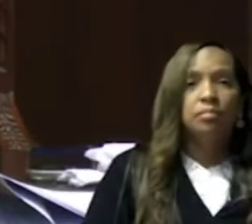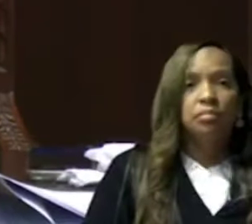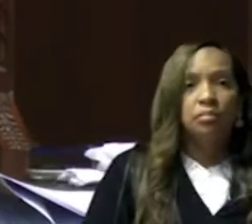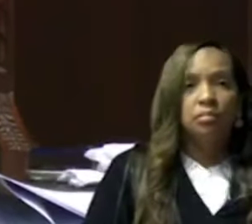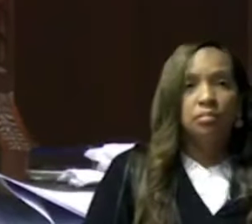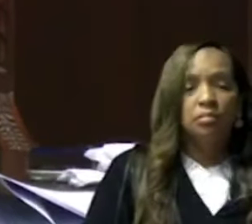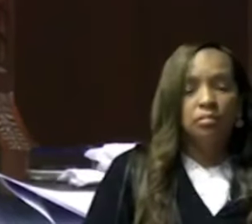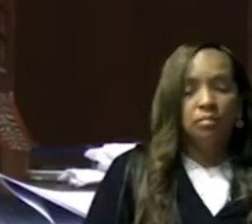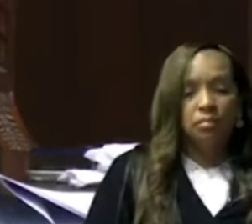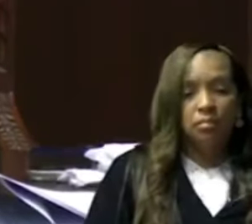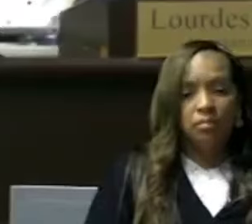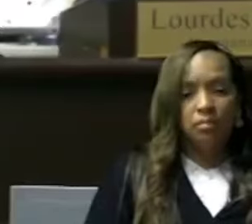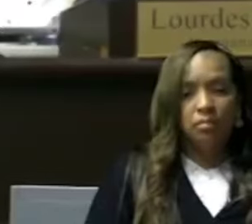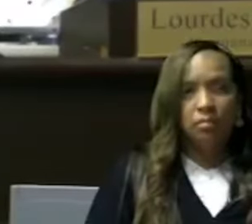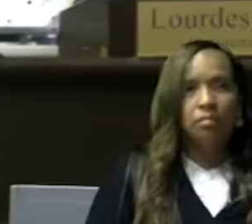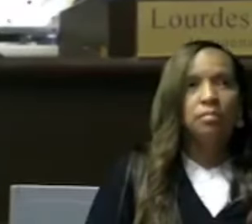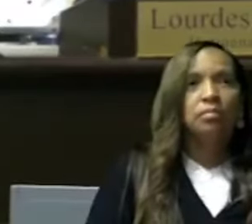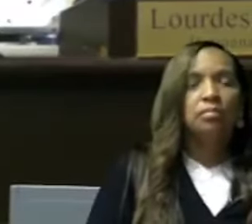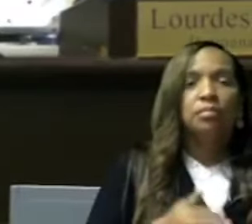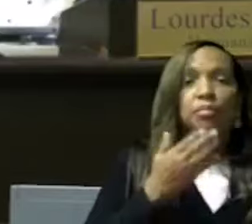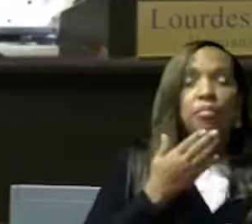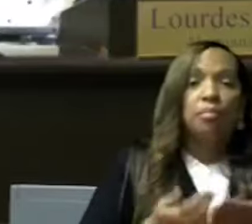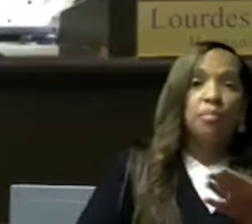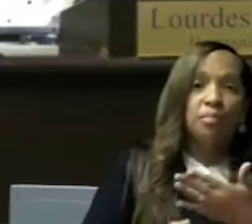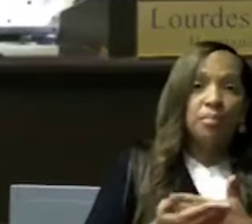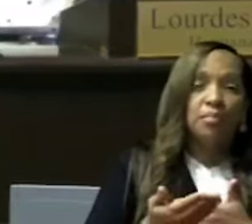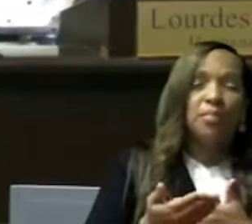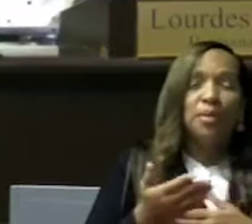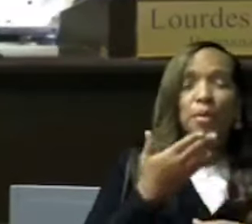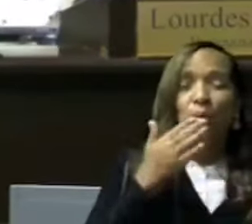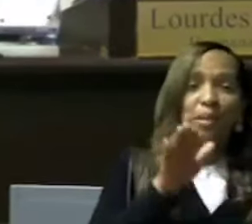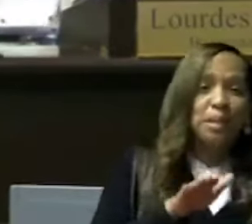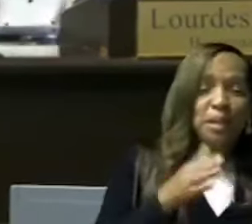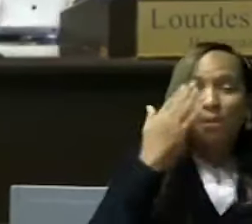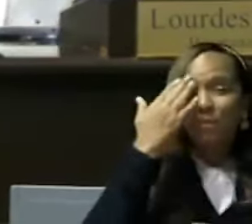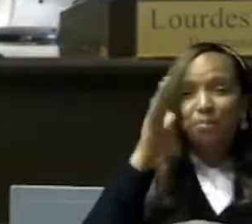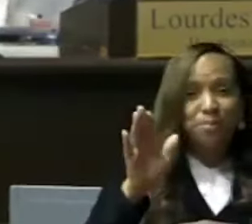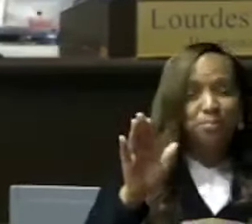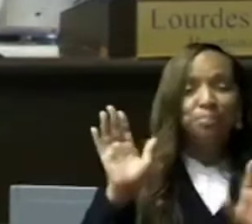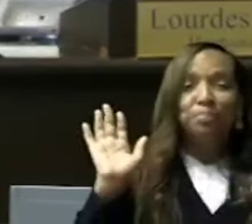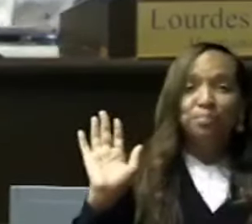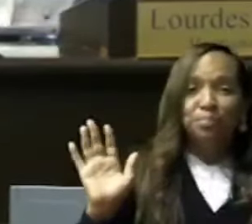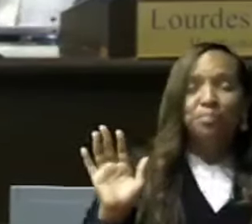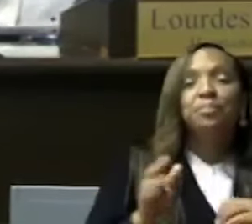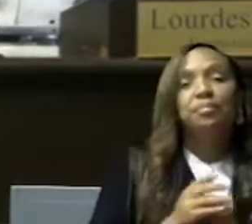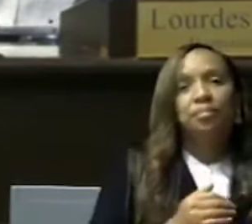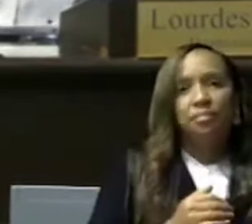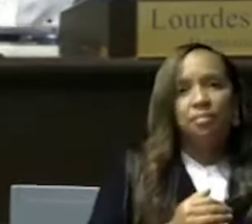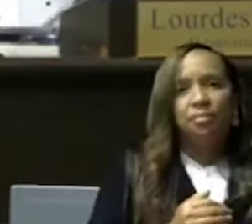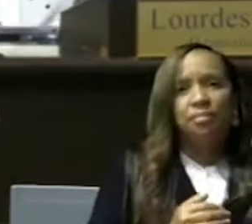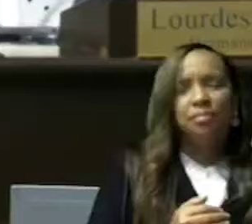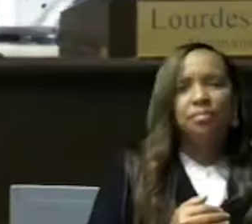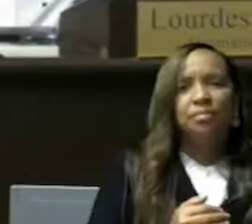Buenos días o tarde, no sabemos ya la hora aquí en este trabajo. Honorable presidente, bufé directivo, diputados y